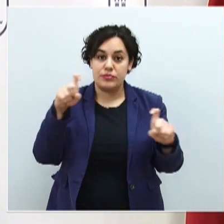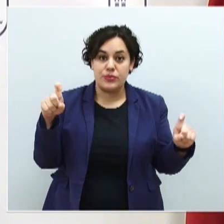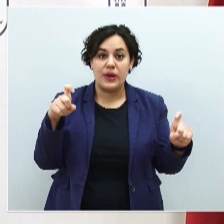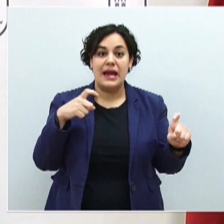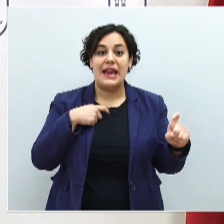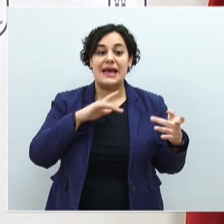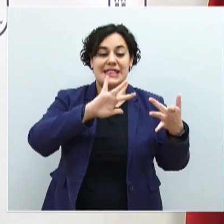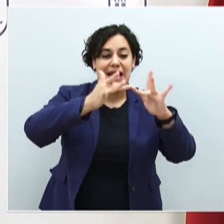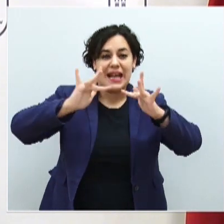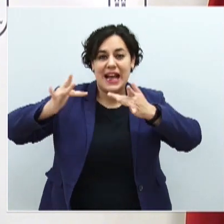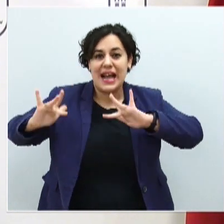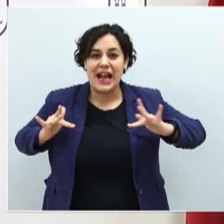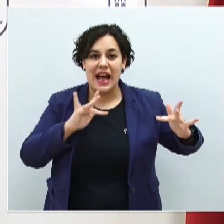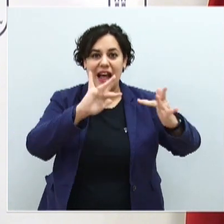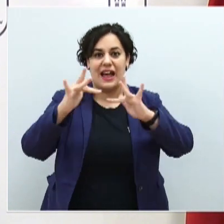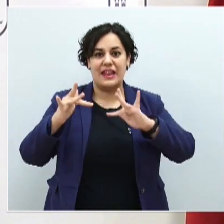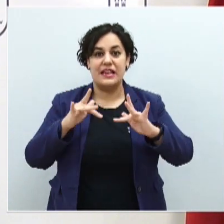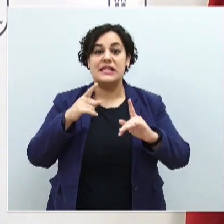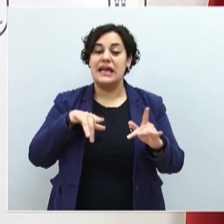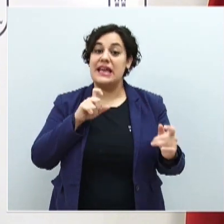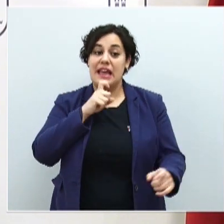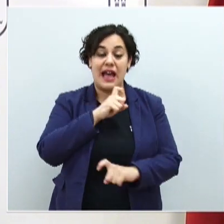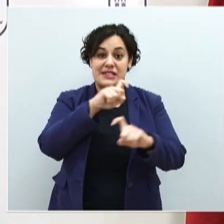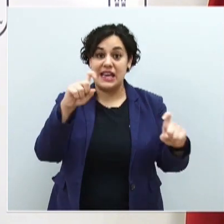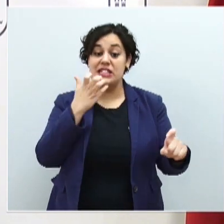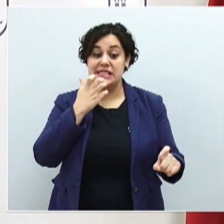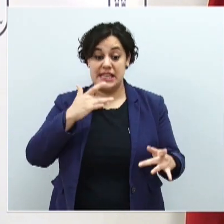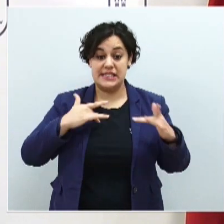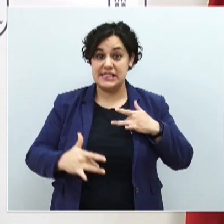manera a los contactos que podamos tener, avisarles de que puedan tener algún síntoma en los